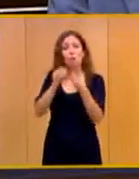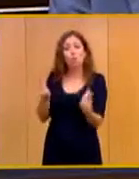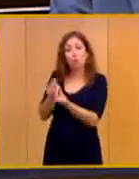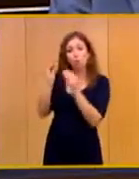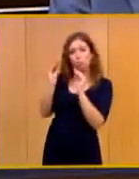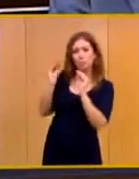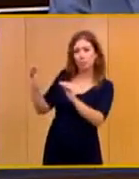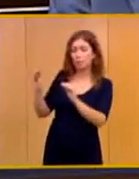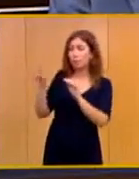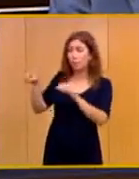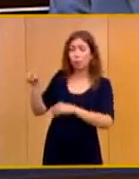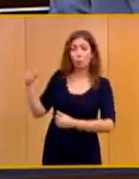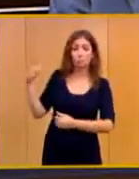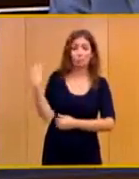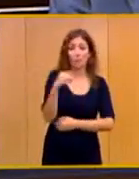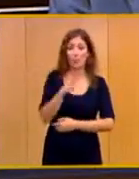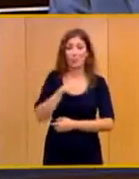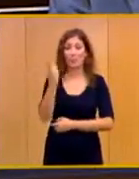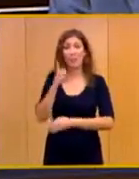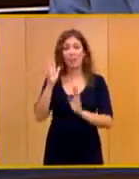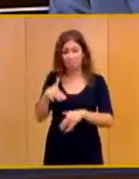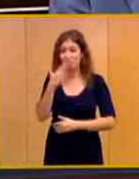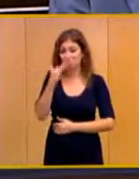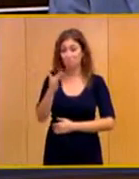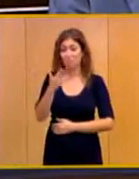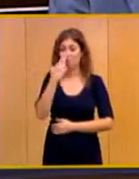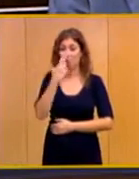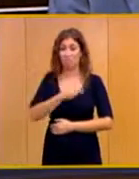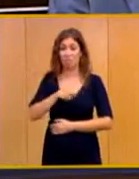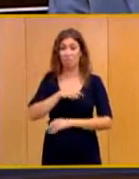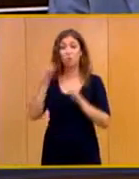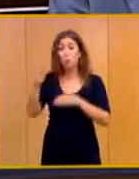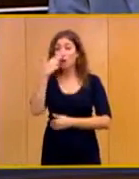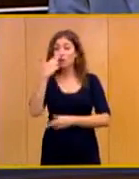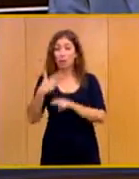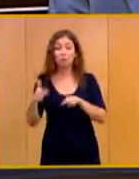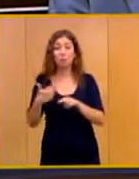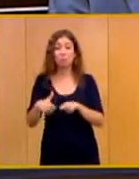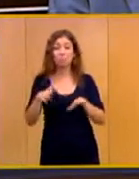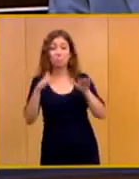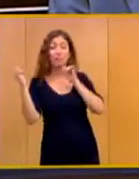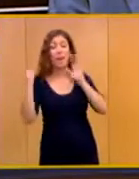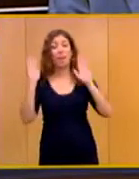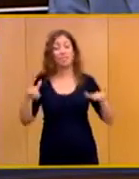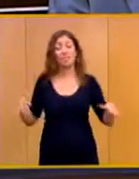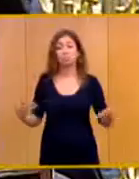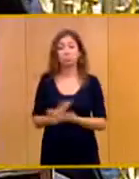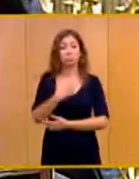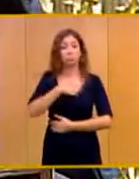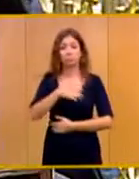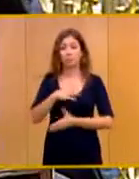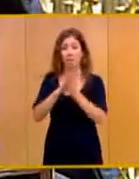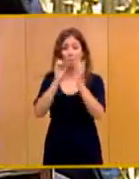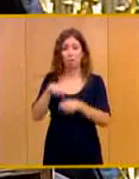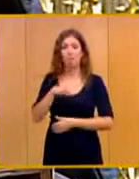negado y era muy bueno para España. Por interés político, señor Rajoy, no lo hemos tenido. Como tenemos todas esas materias y que afrontar